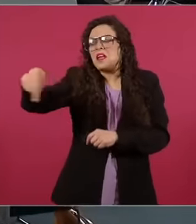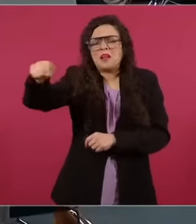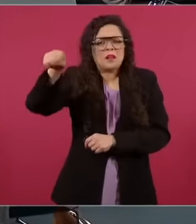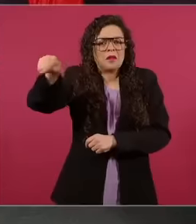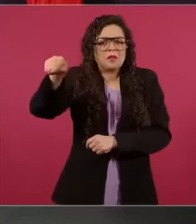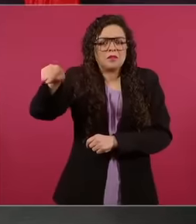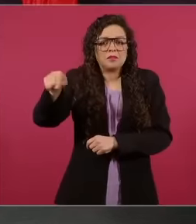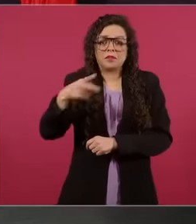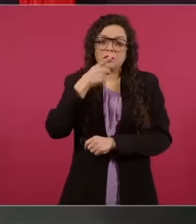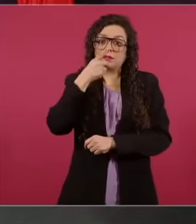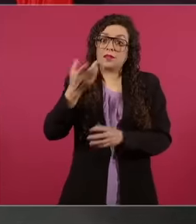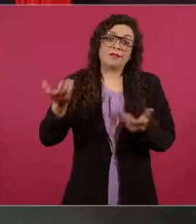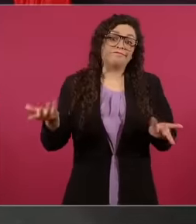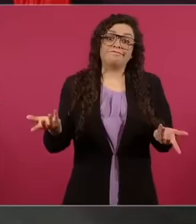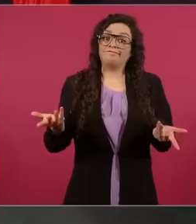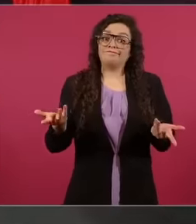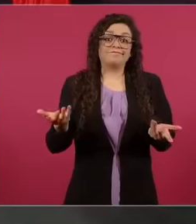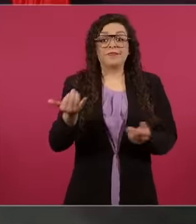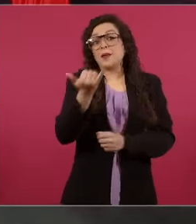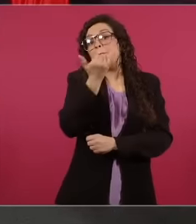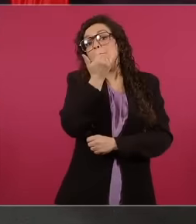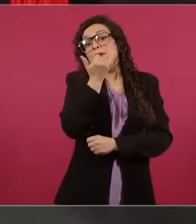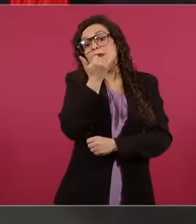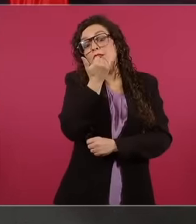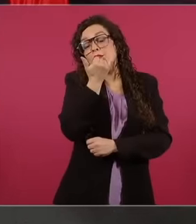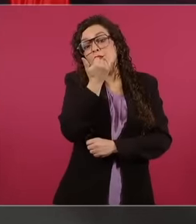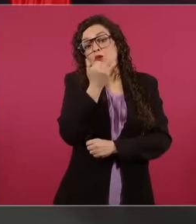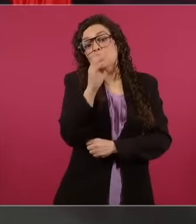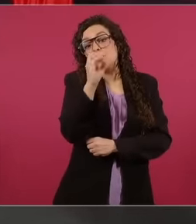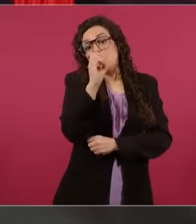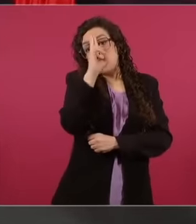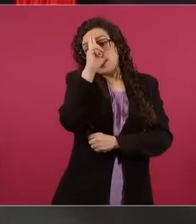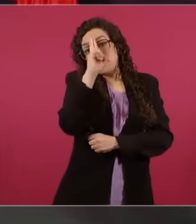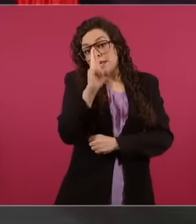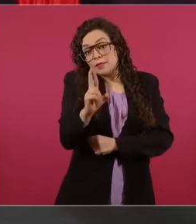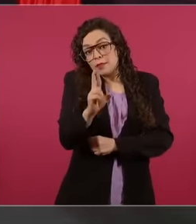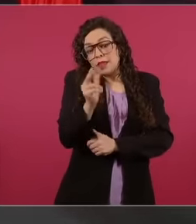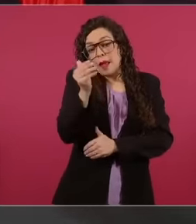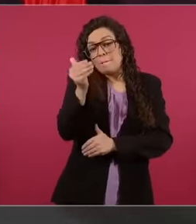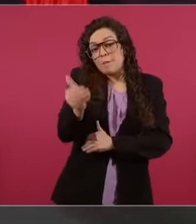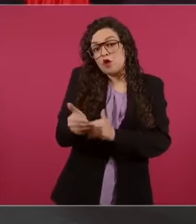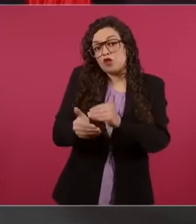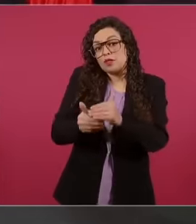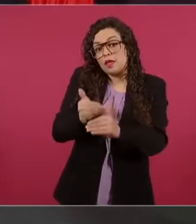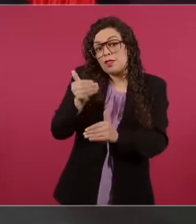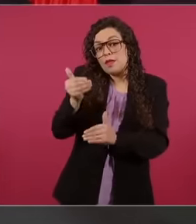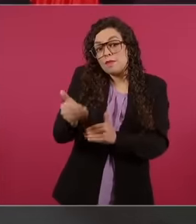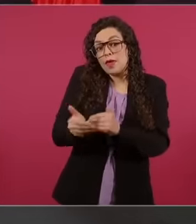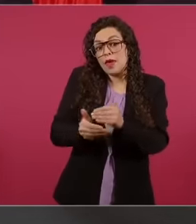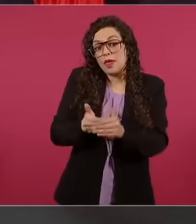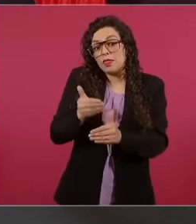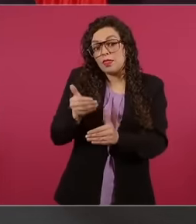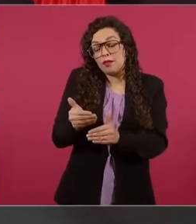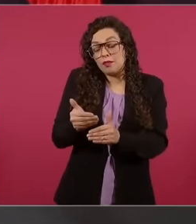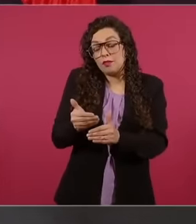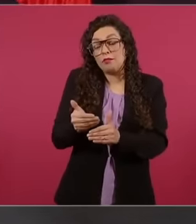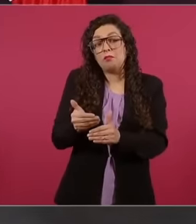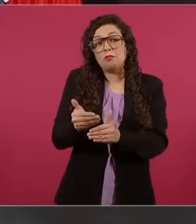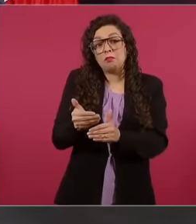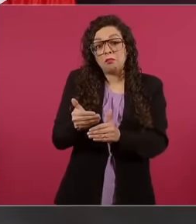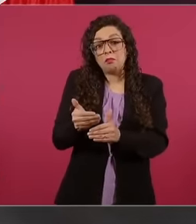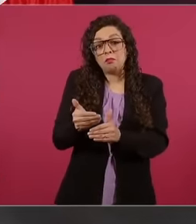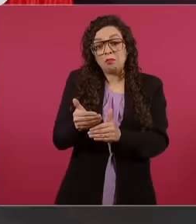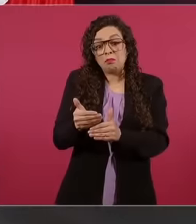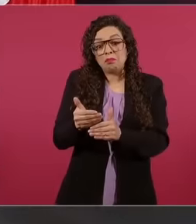se cumplió con el procedimiento, metiéndose en la vida,